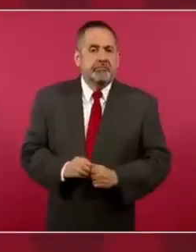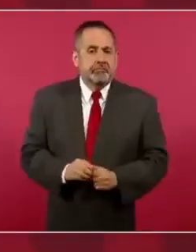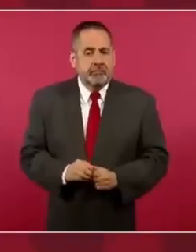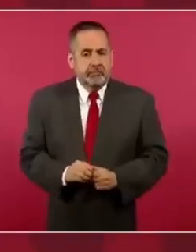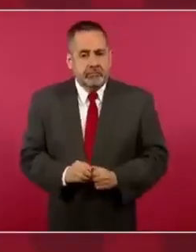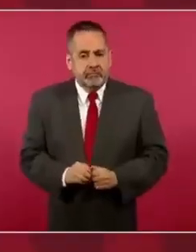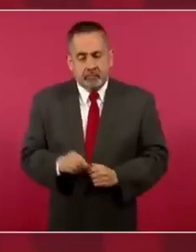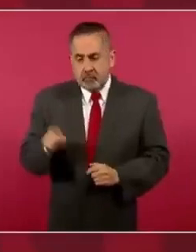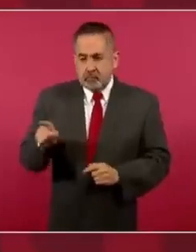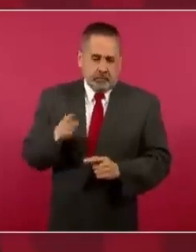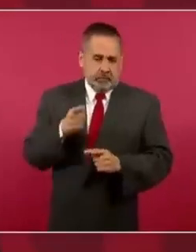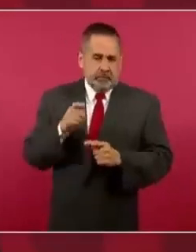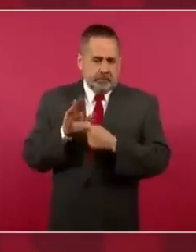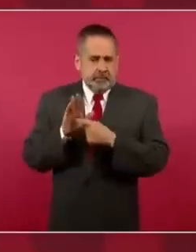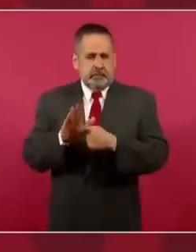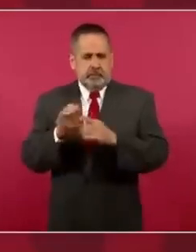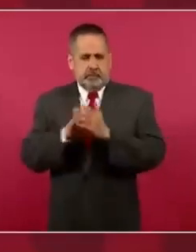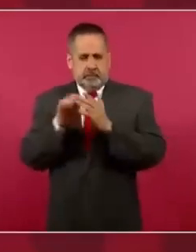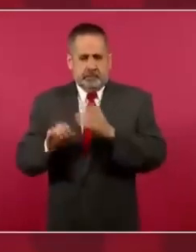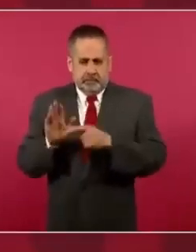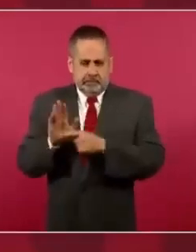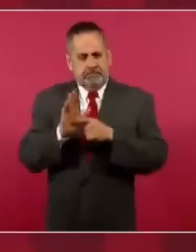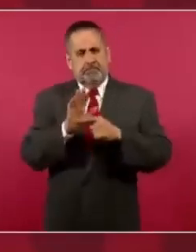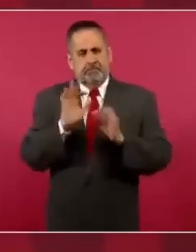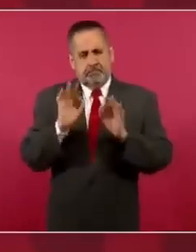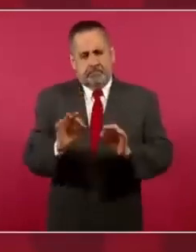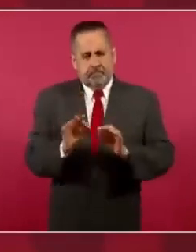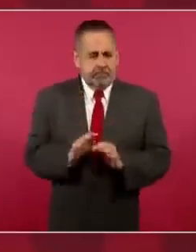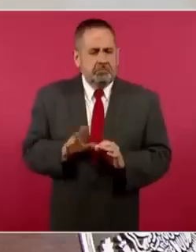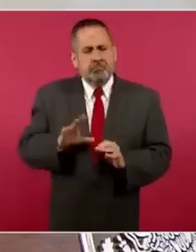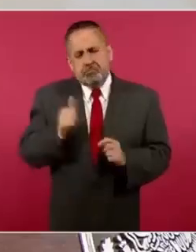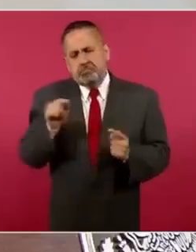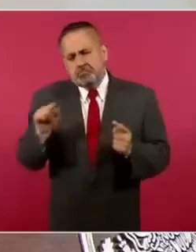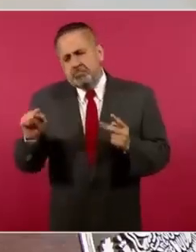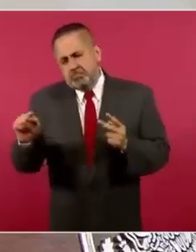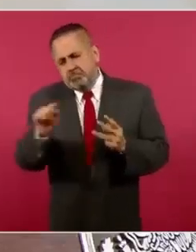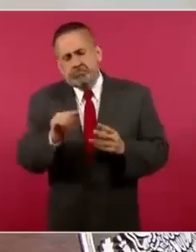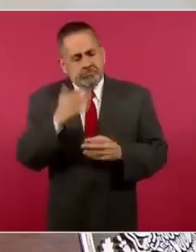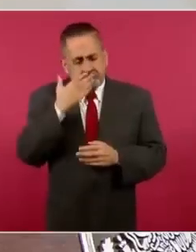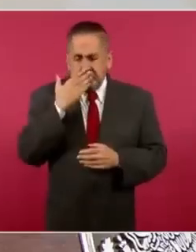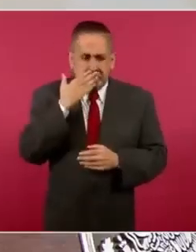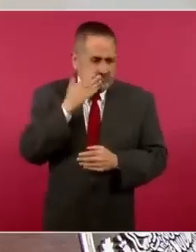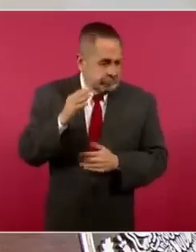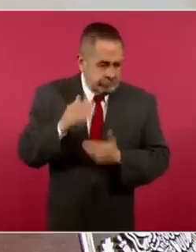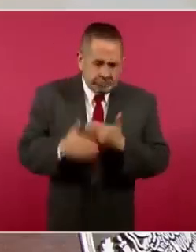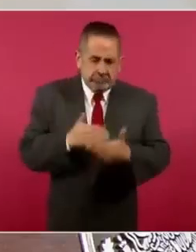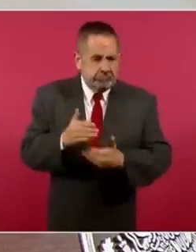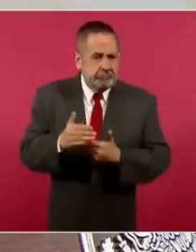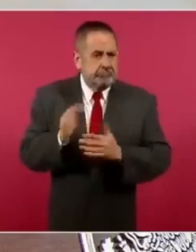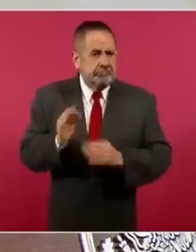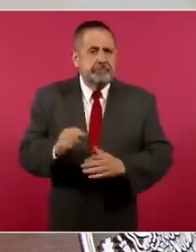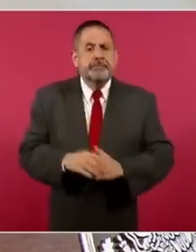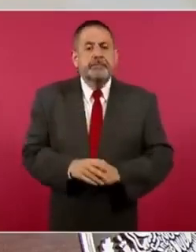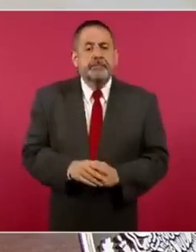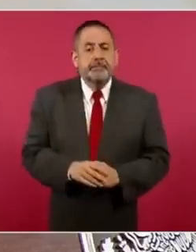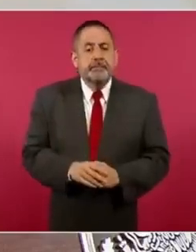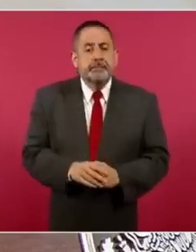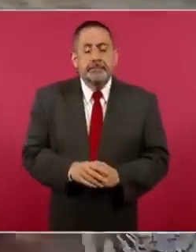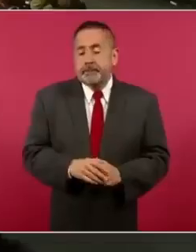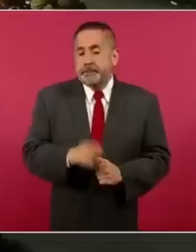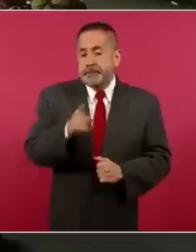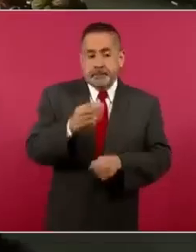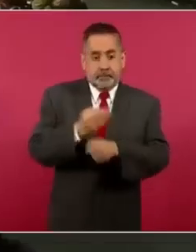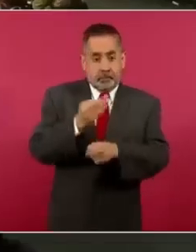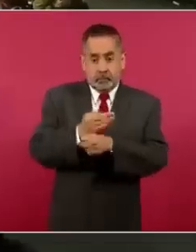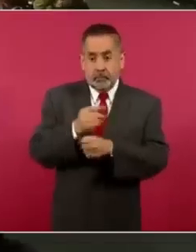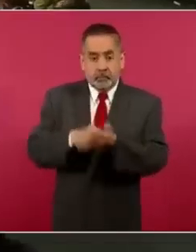pero es un ejemplo, como otros casos importantes. Y lo que está